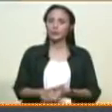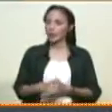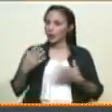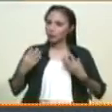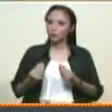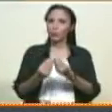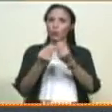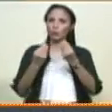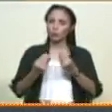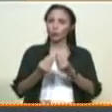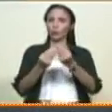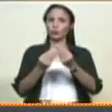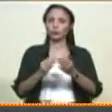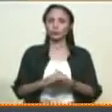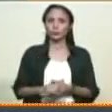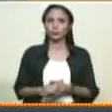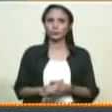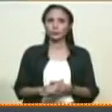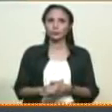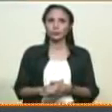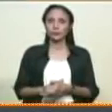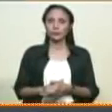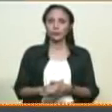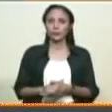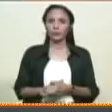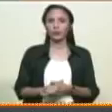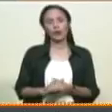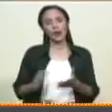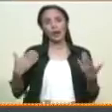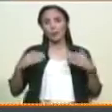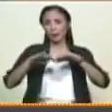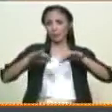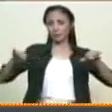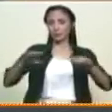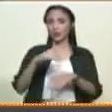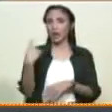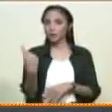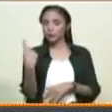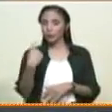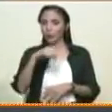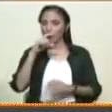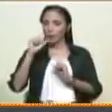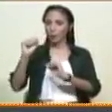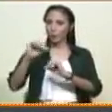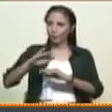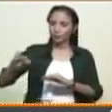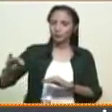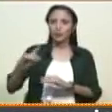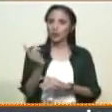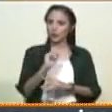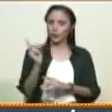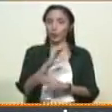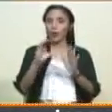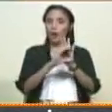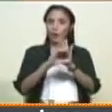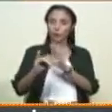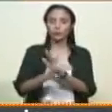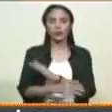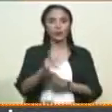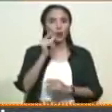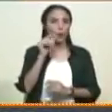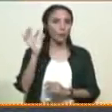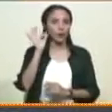acompañarlo, para que no dejemos solo al hermano presidente Nicolás Maduro y que esta Asamblea Nacional Constituyente, con sus hombres y